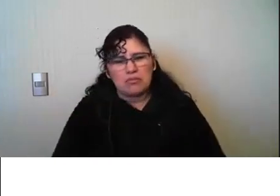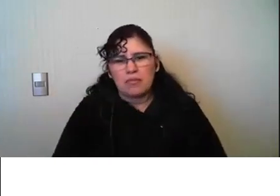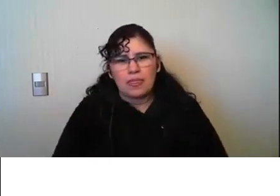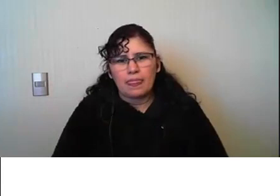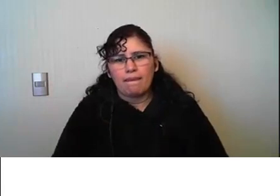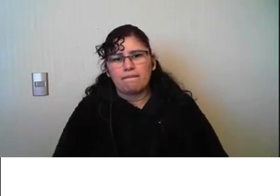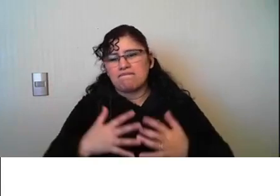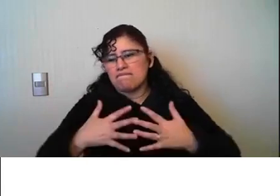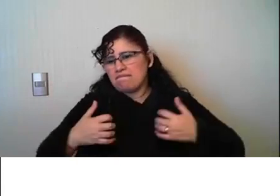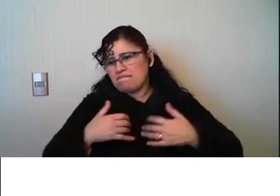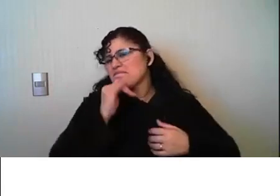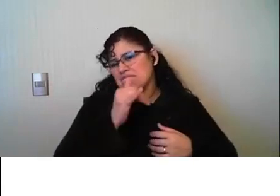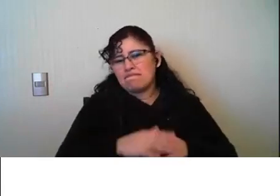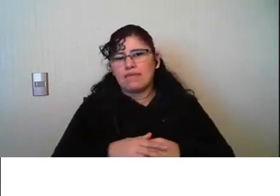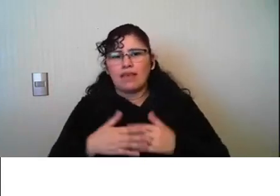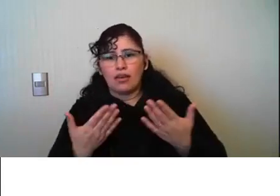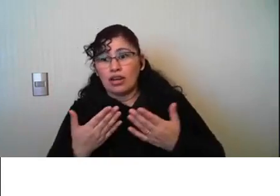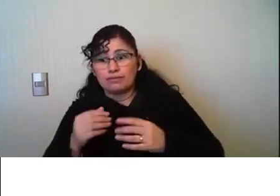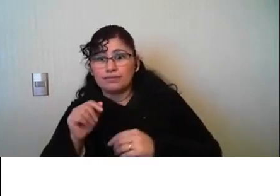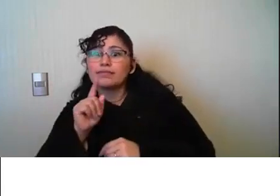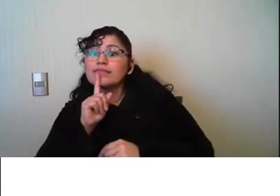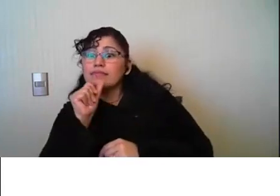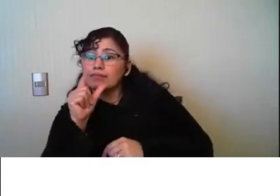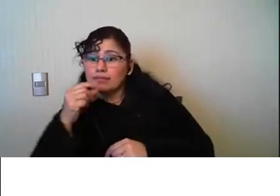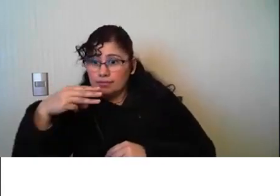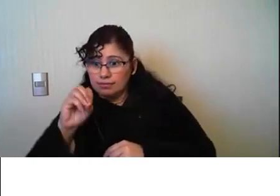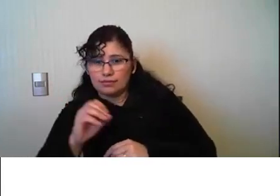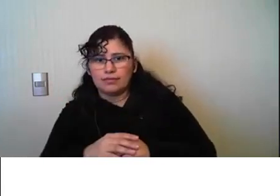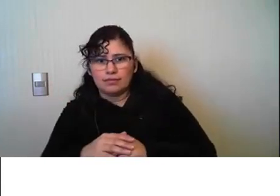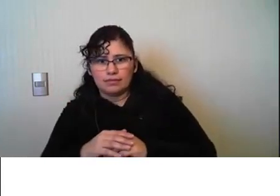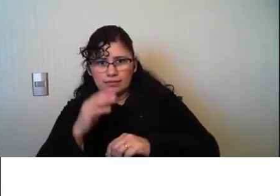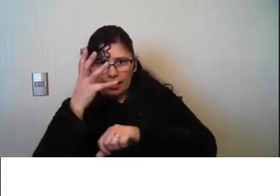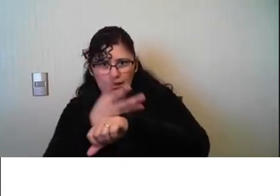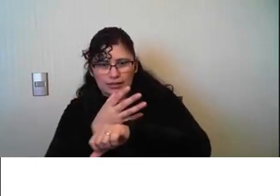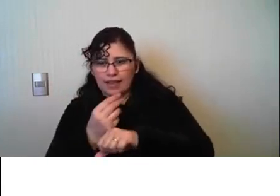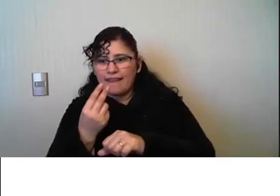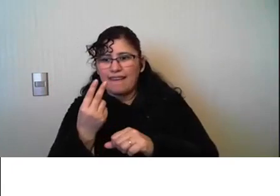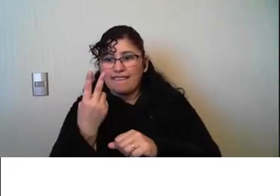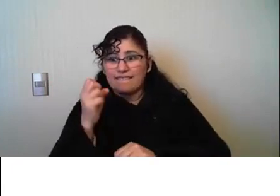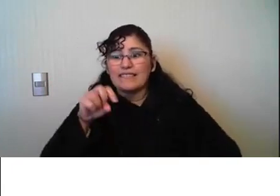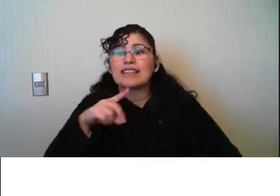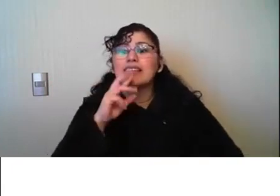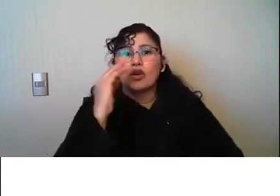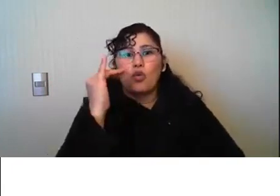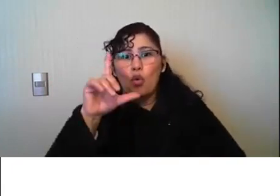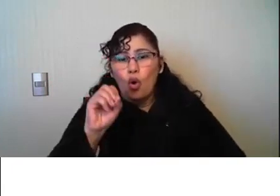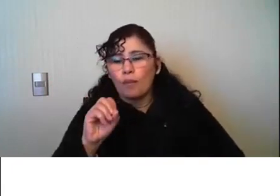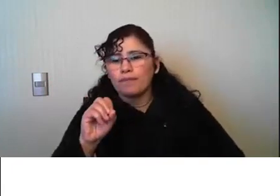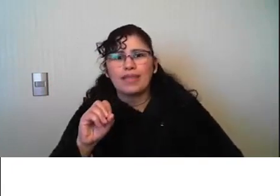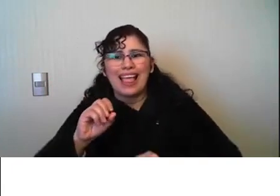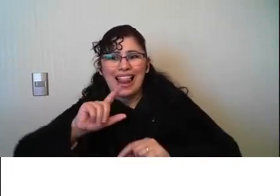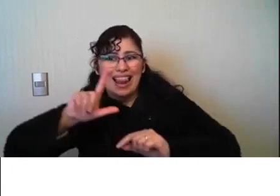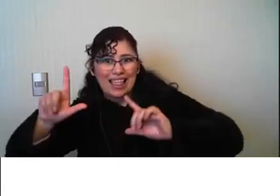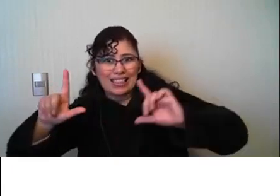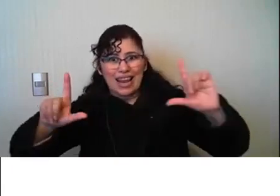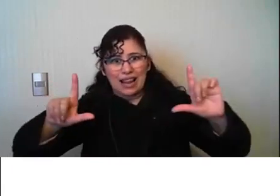Sobre este tálamo están los ventrículos laterales, que aquí se ven en esta